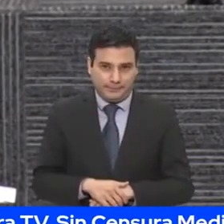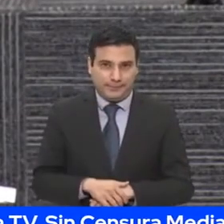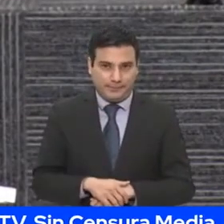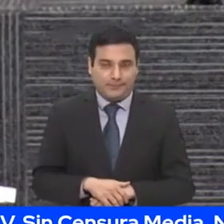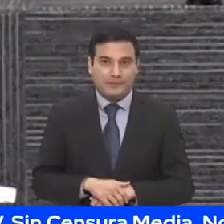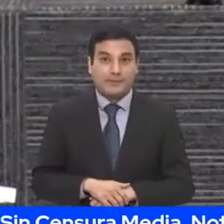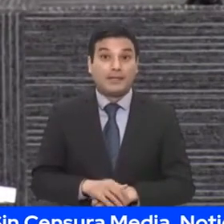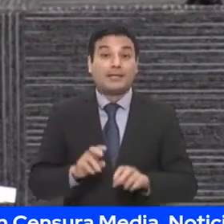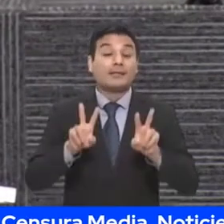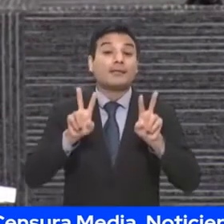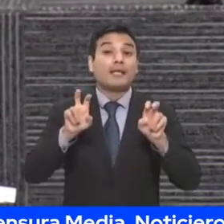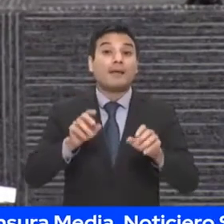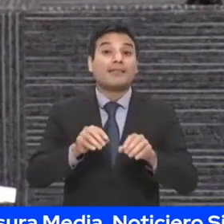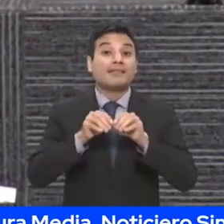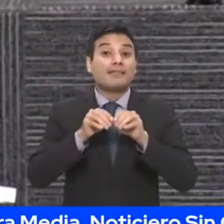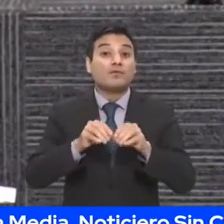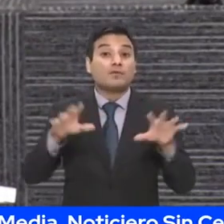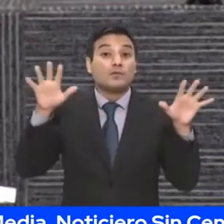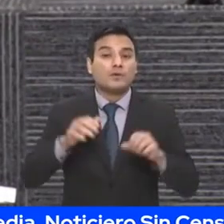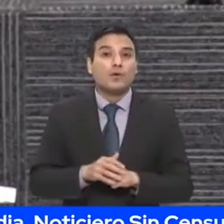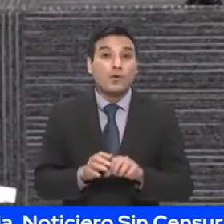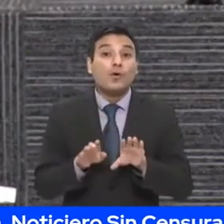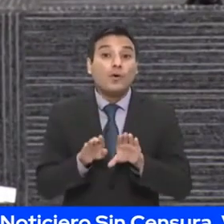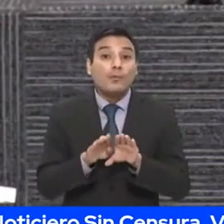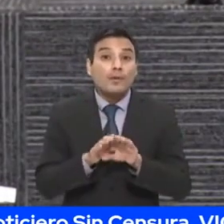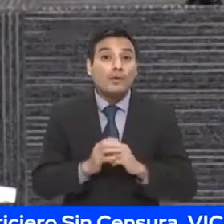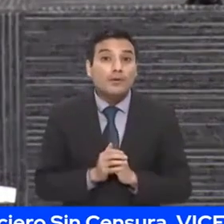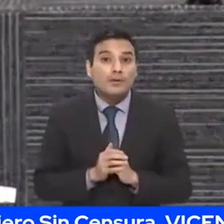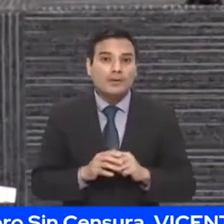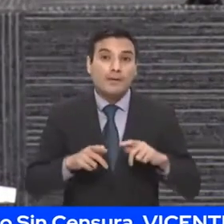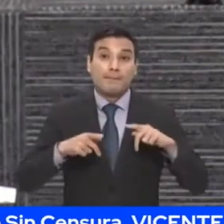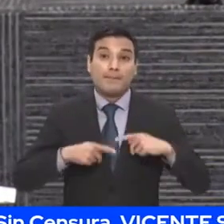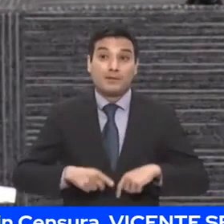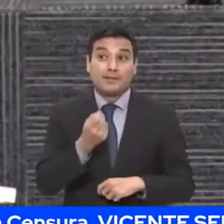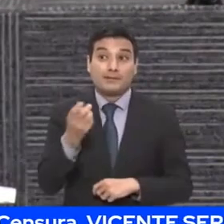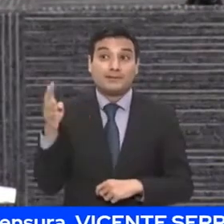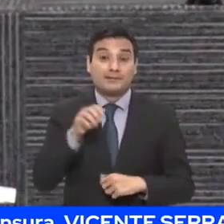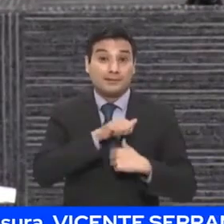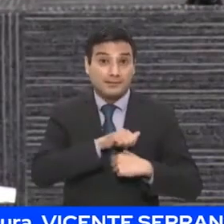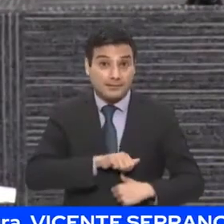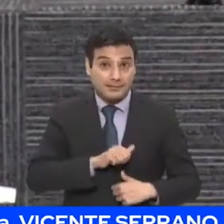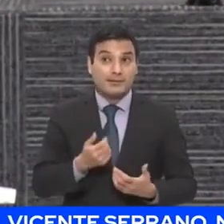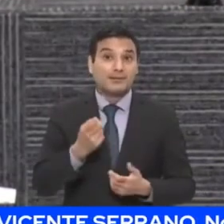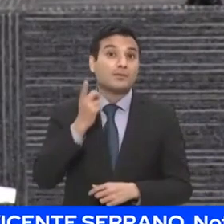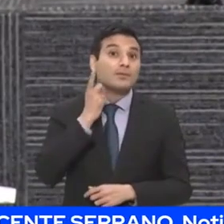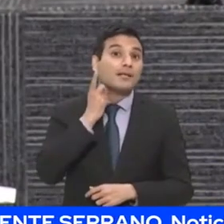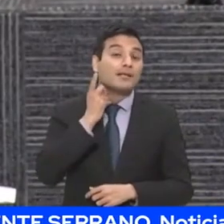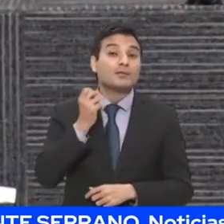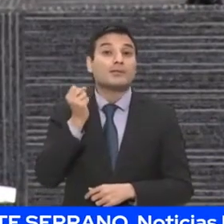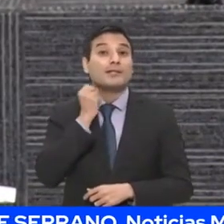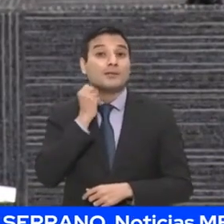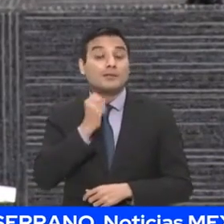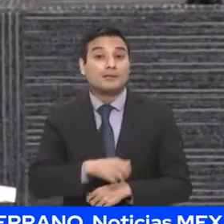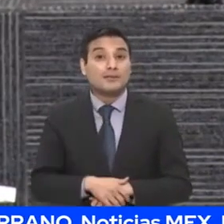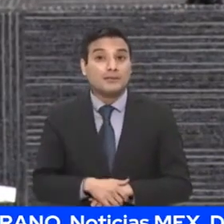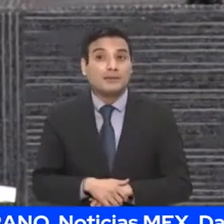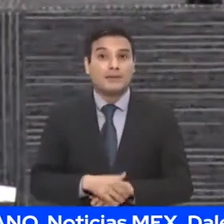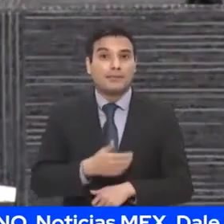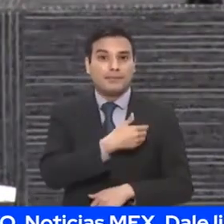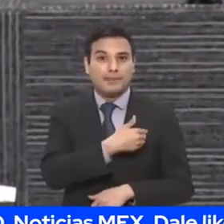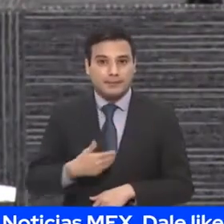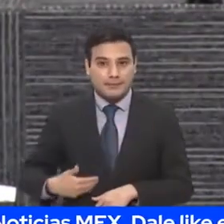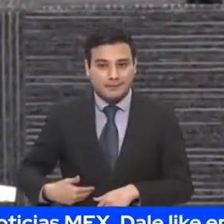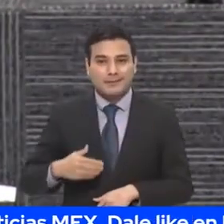de difusión, se estableció muy claramente que los funcionarios públicos, que los diputados, que los senadores, que los